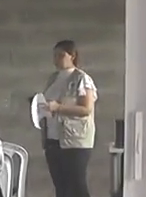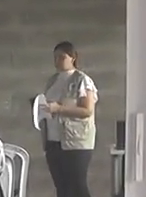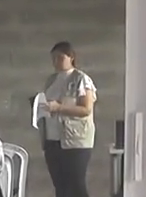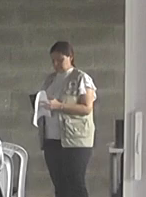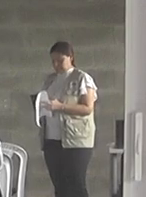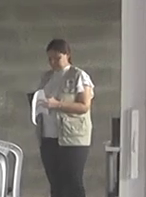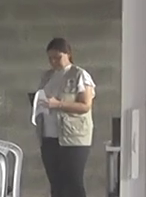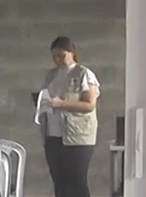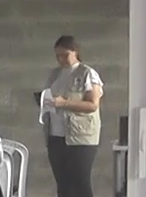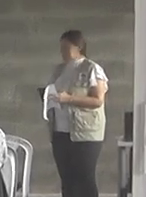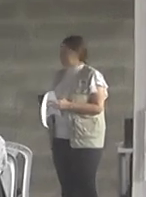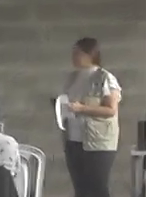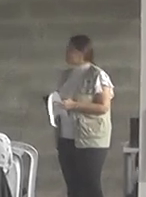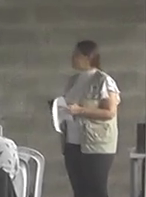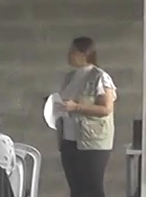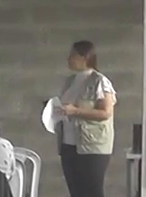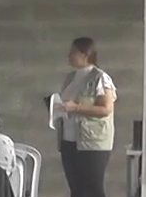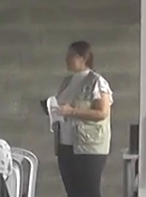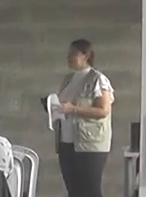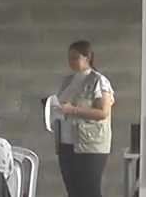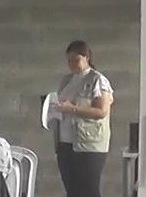la lluvia, que la necesitamos.